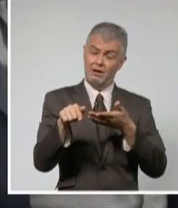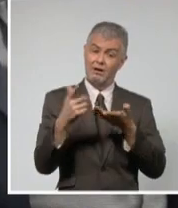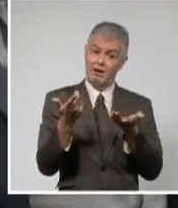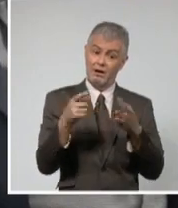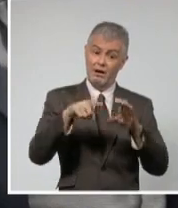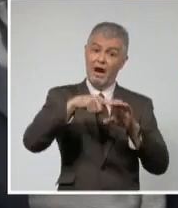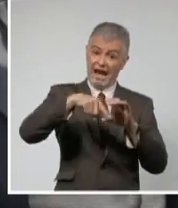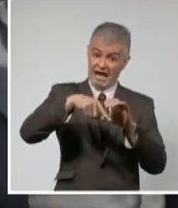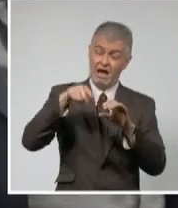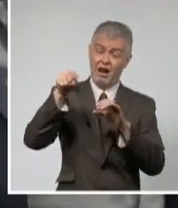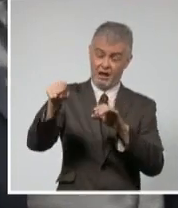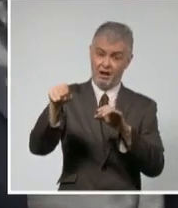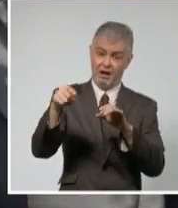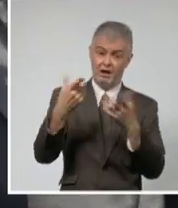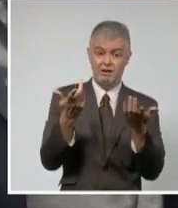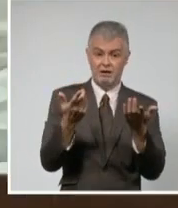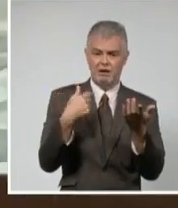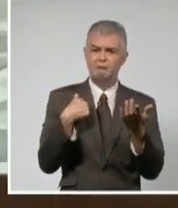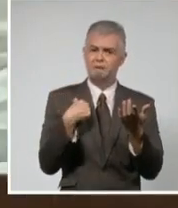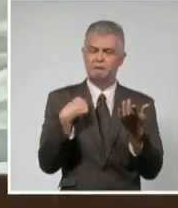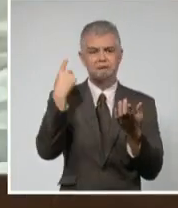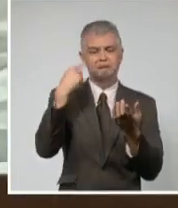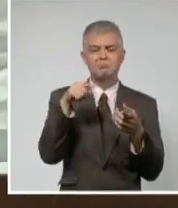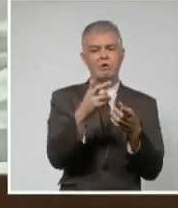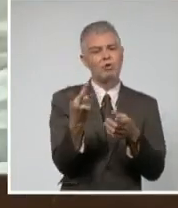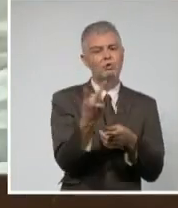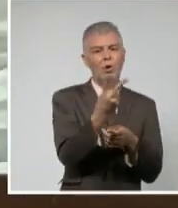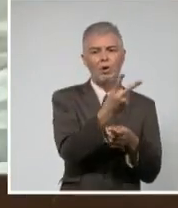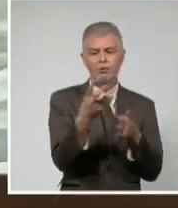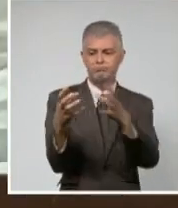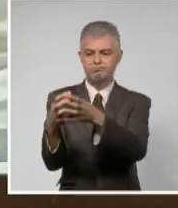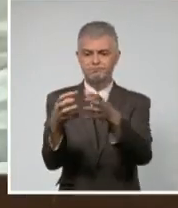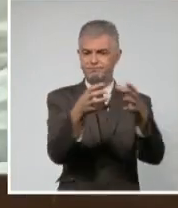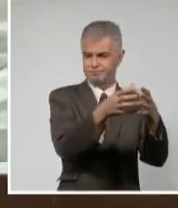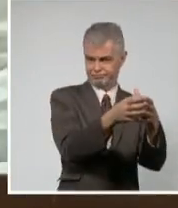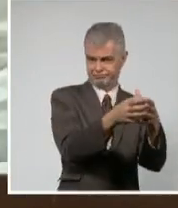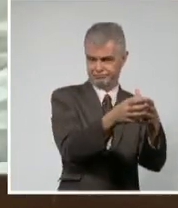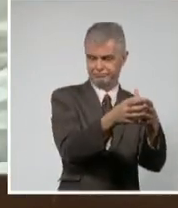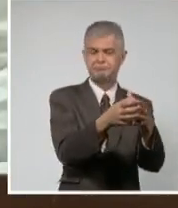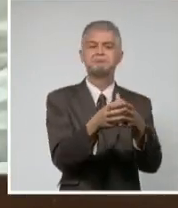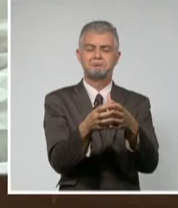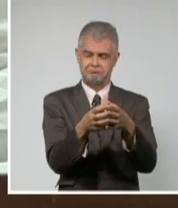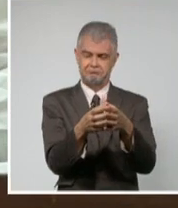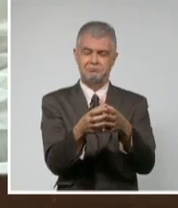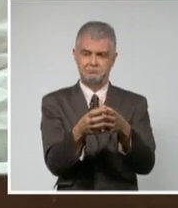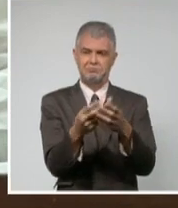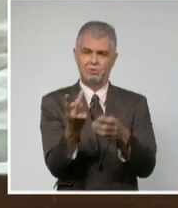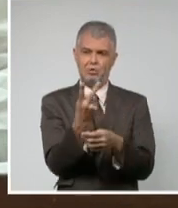San Vicente y las Granadinas. Por lo tanto, yo creo que son dos brigadas que dan